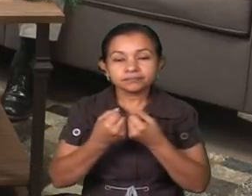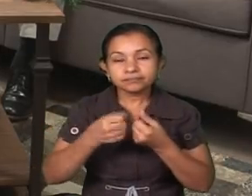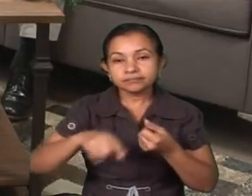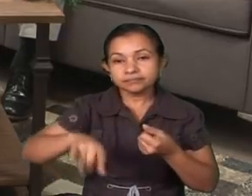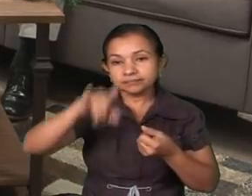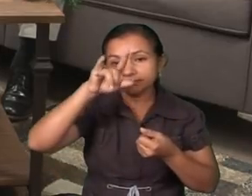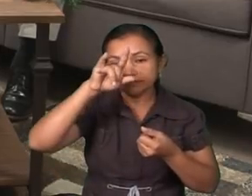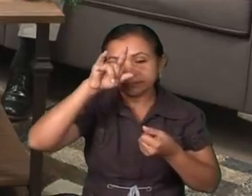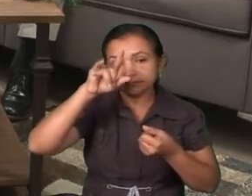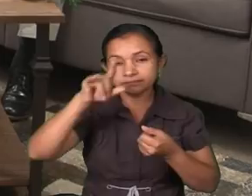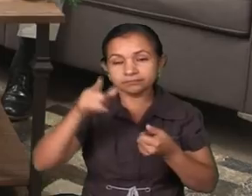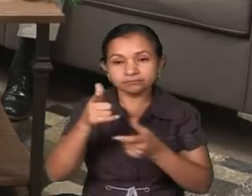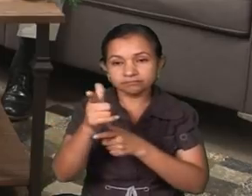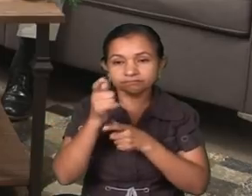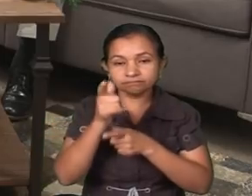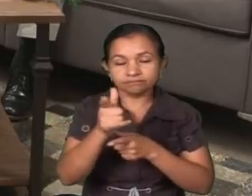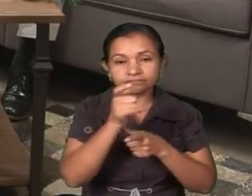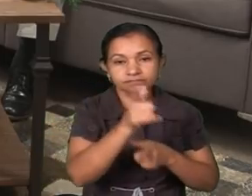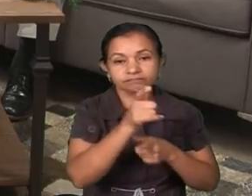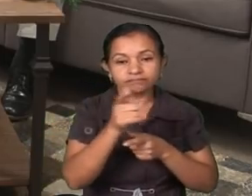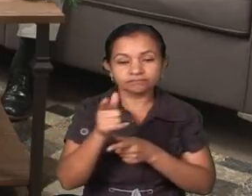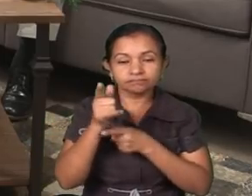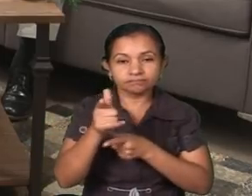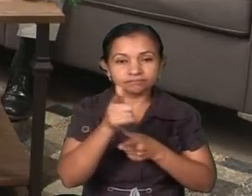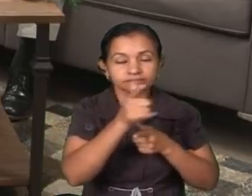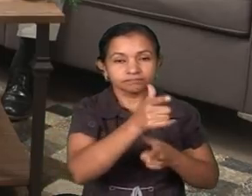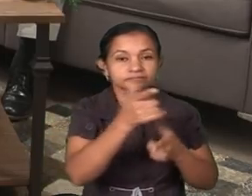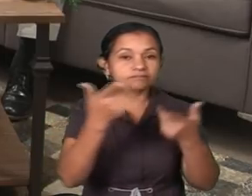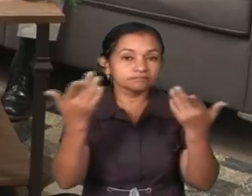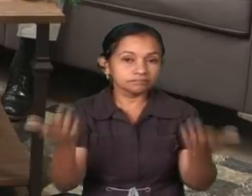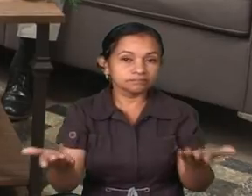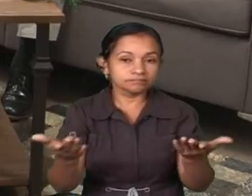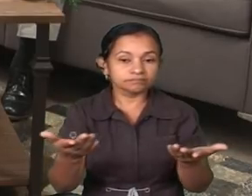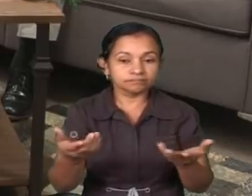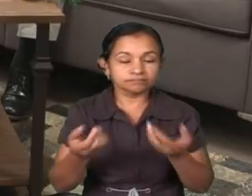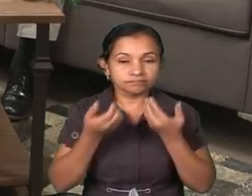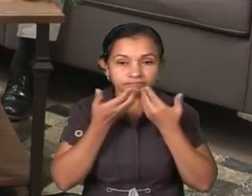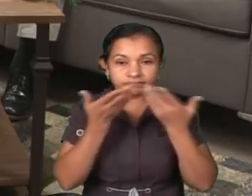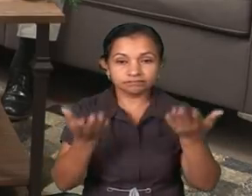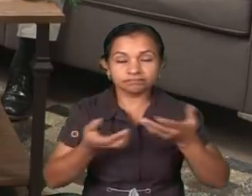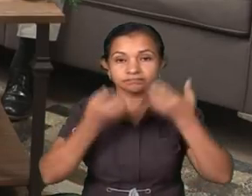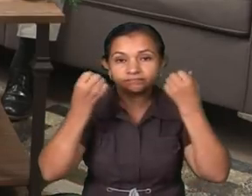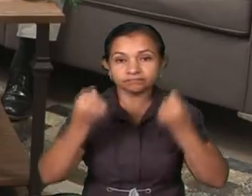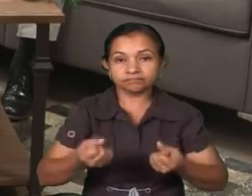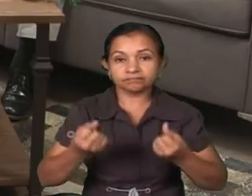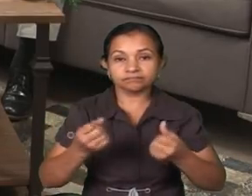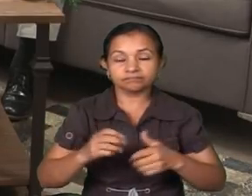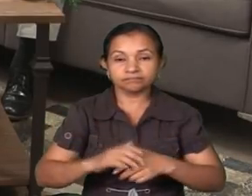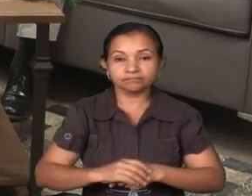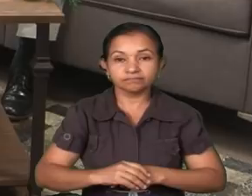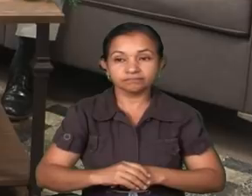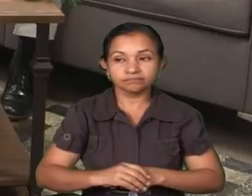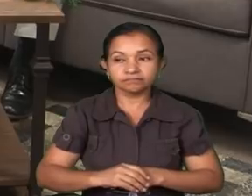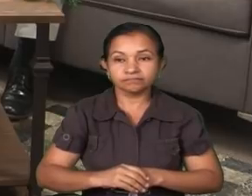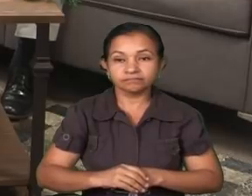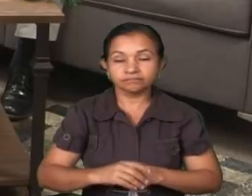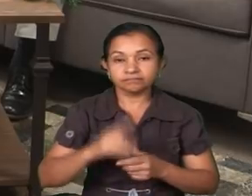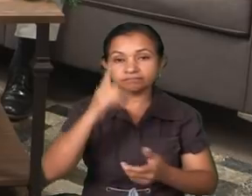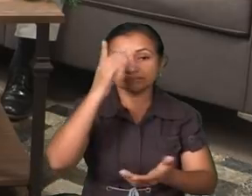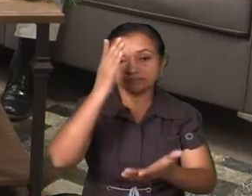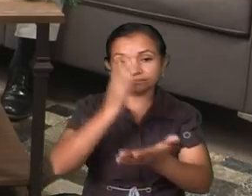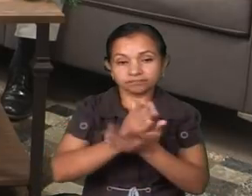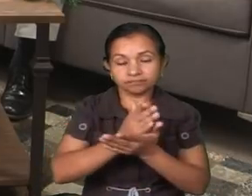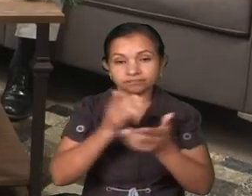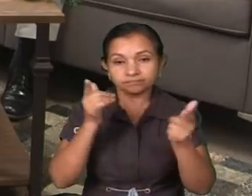Satanás con un fusil, con una ametralladora. Así me contaba Gaspar. Y una vez en